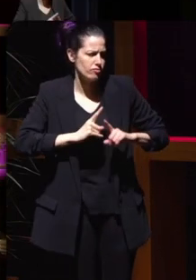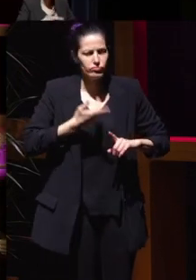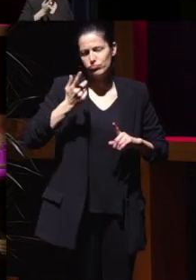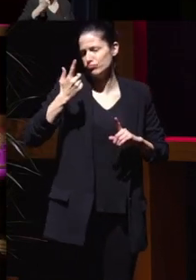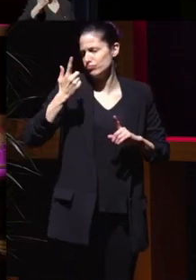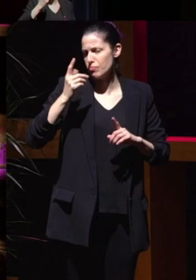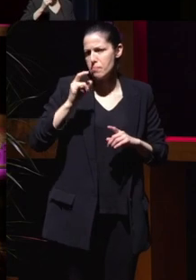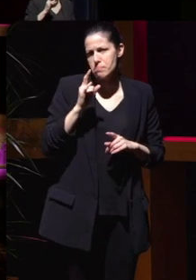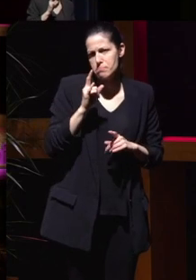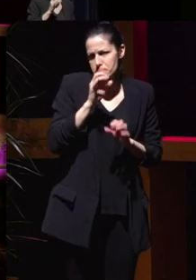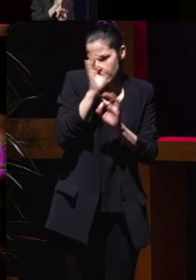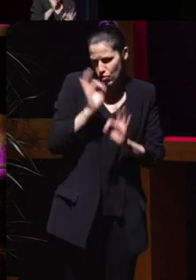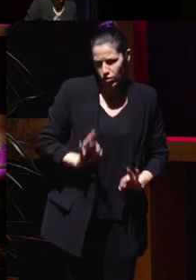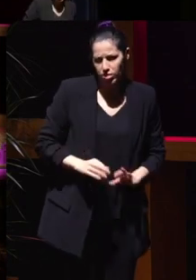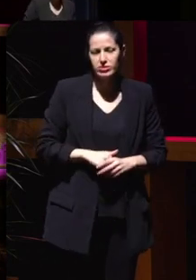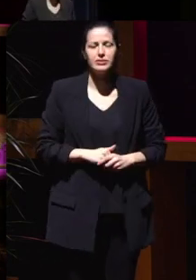tan a gusto